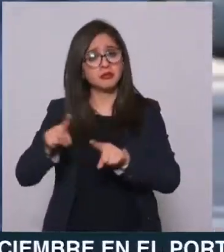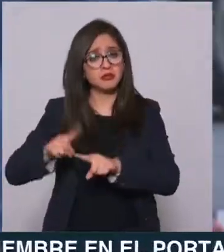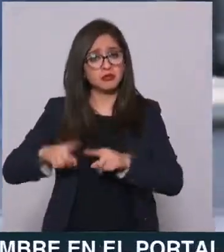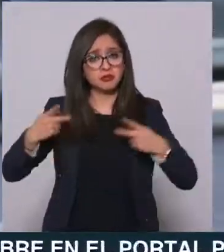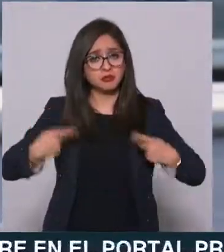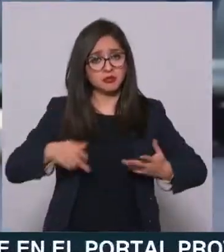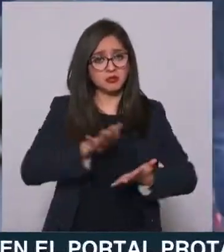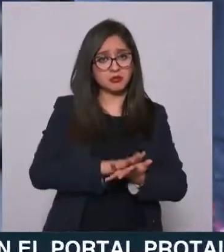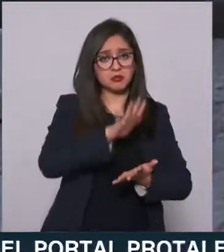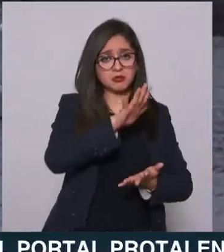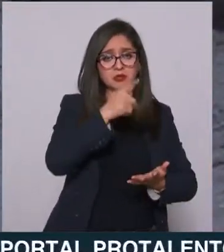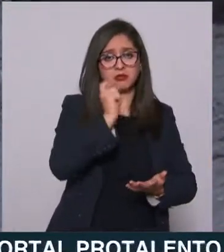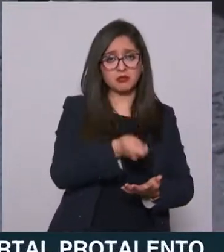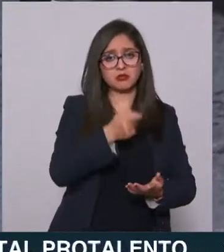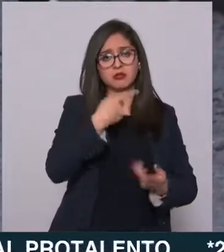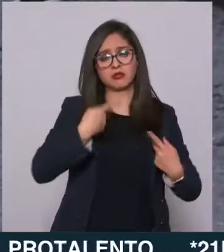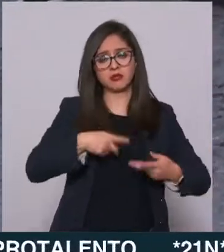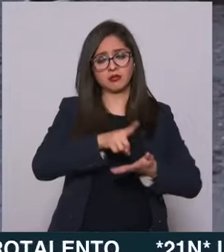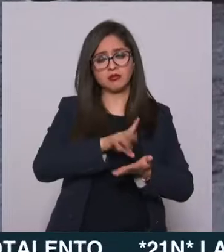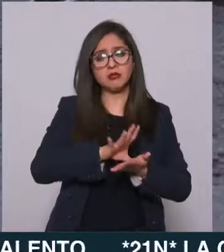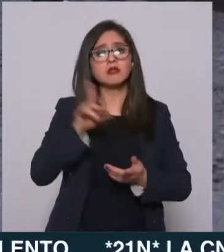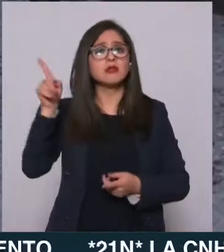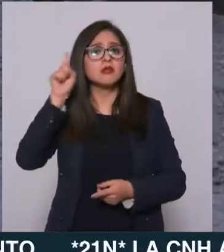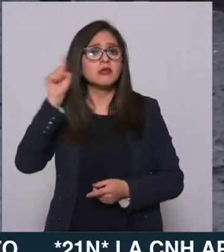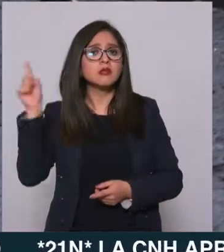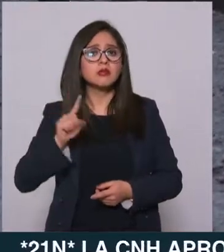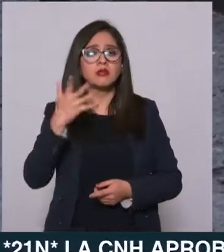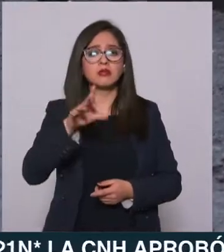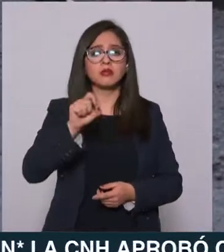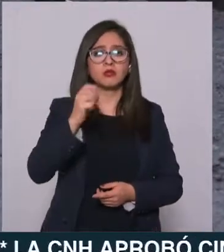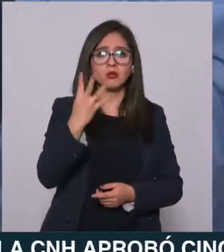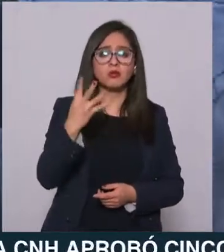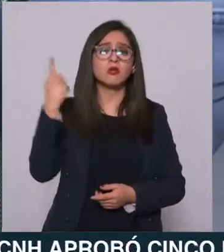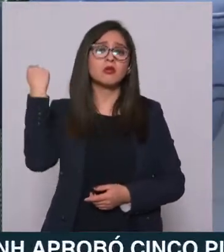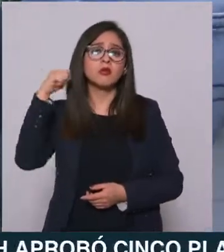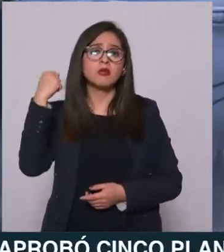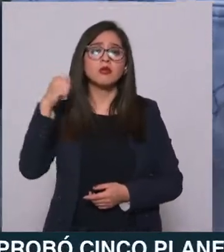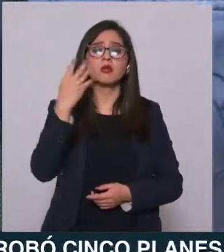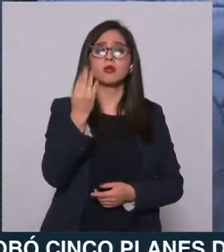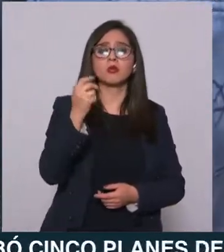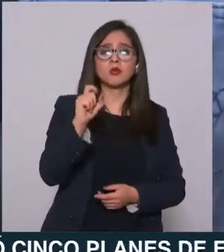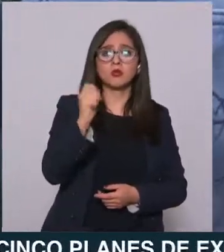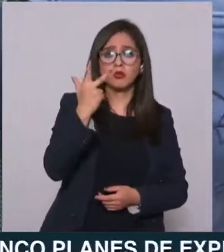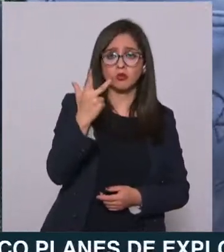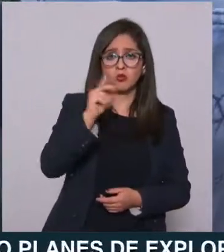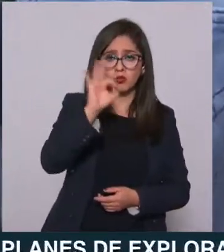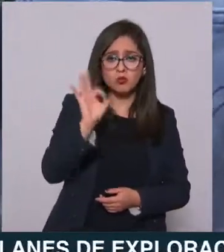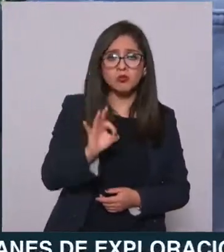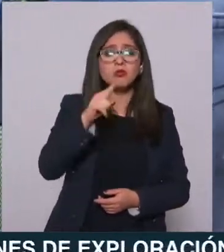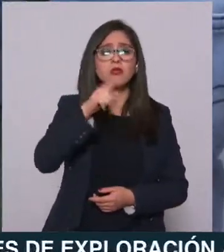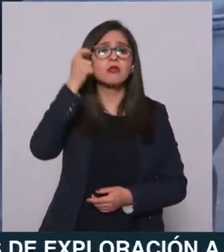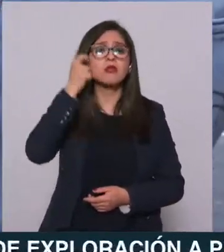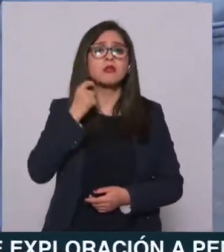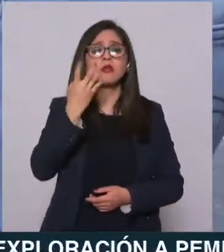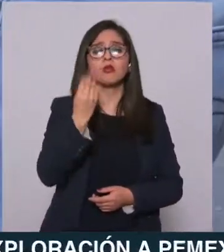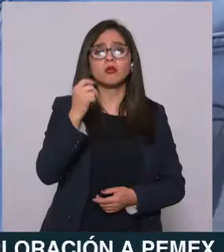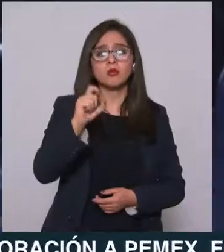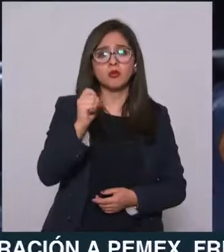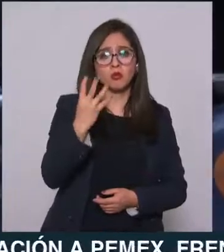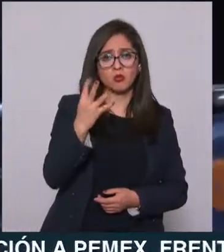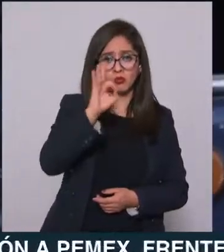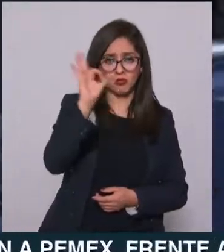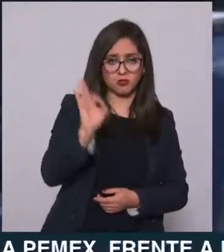con discapacidad son Zacatecas con 10.4%, Tabasco con 9.8% y Guerrero con